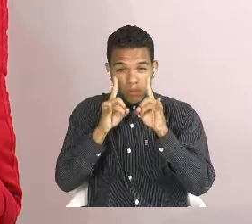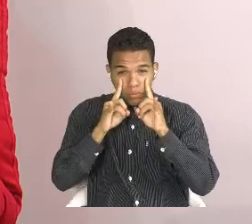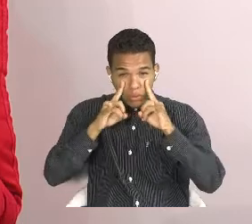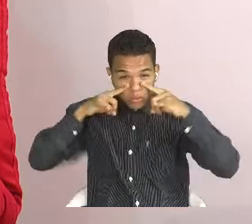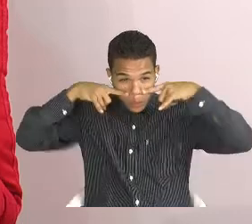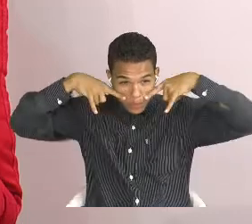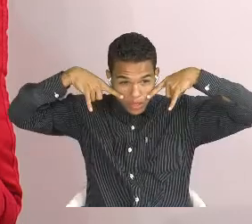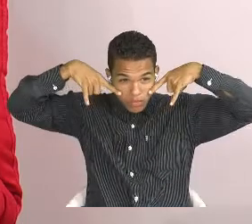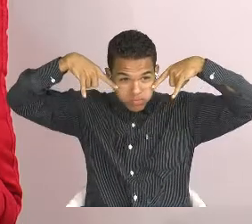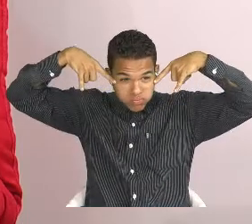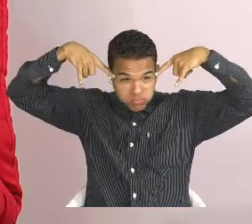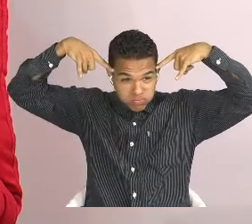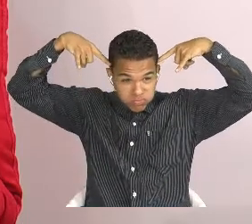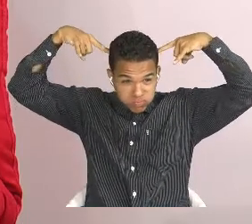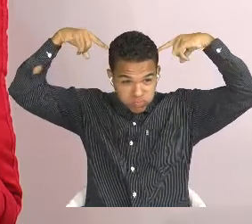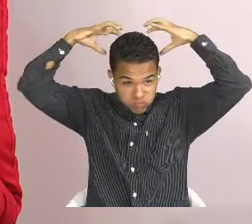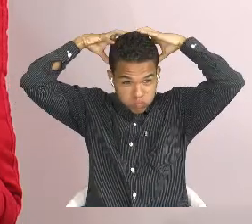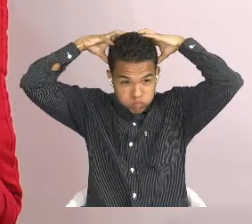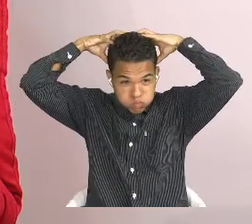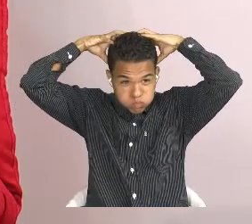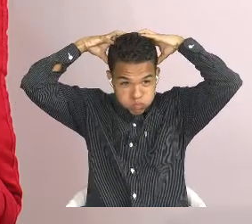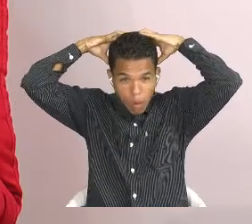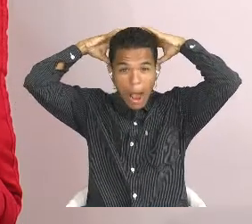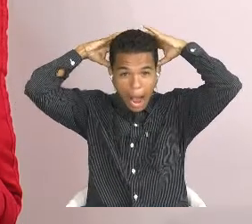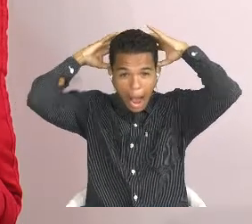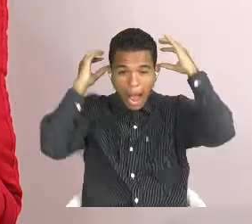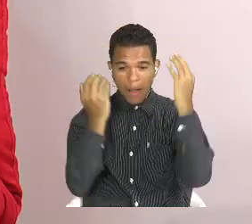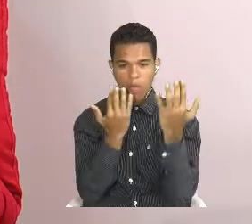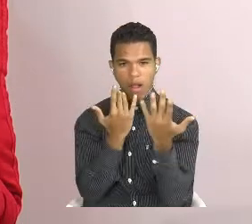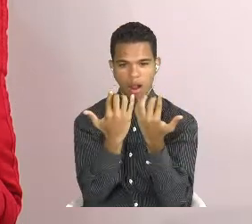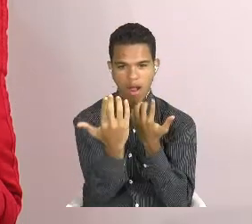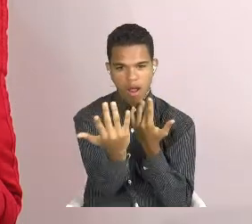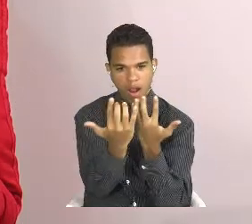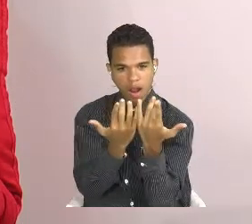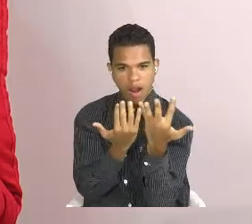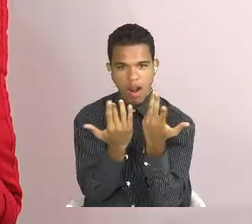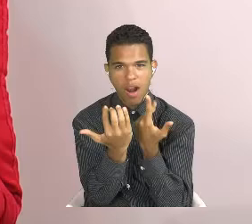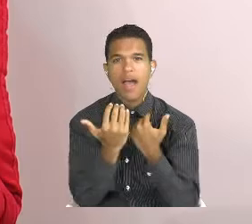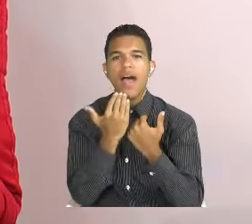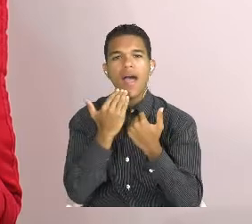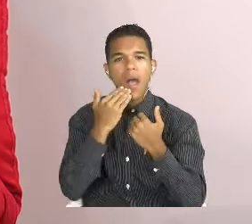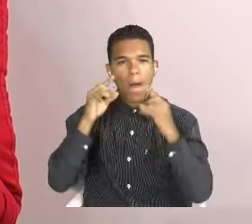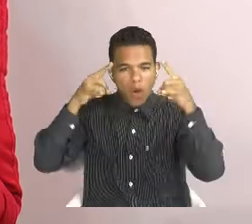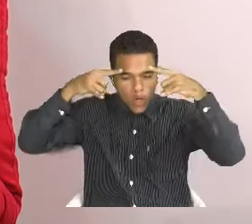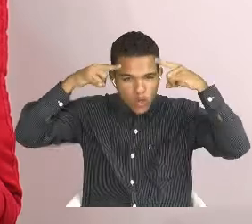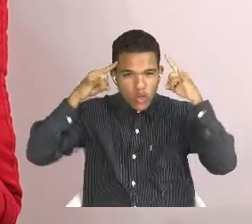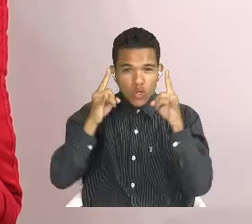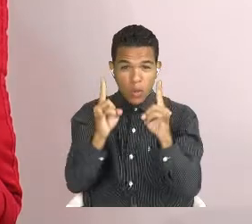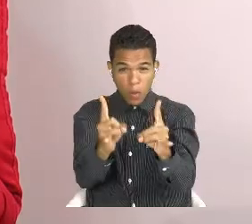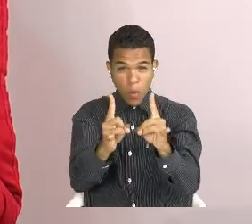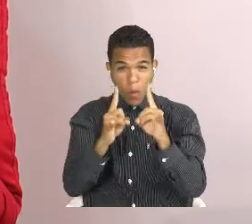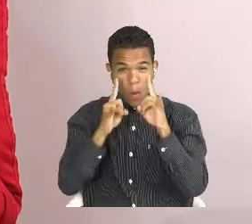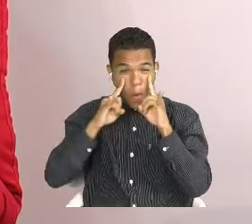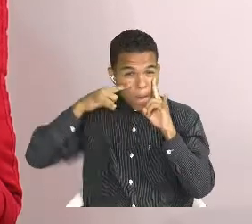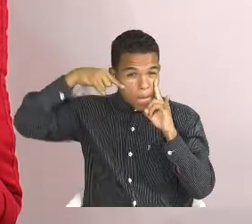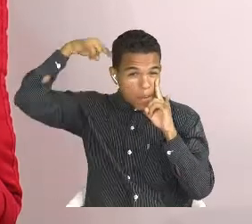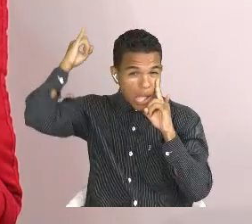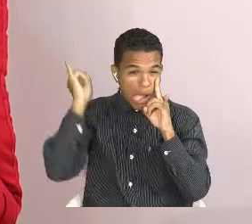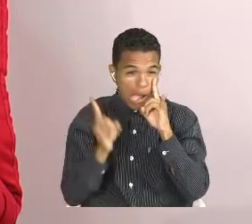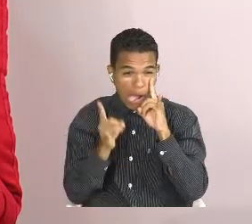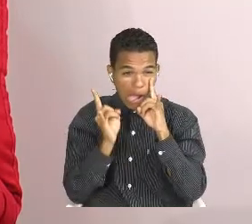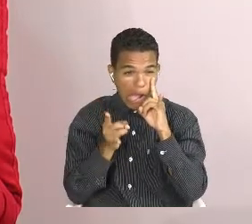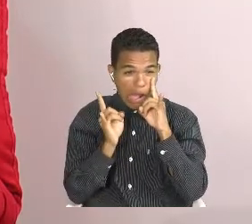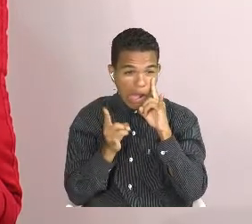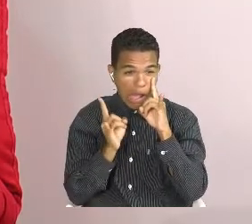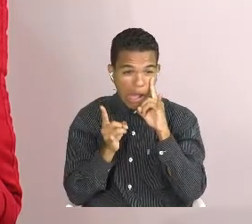nervio óptico y progresivamente, si no hay un diagnóstico, un tratamiento oportuno y adecuado, pues obviamente se va perdiendo esas fibras nerviosas